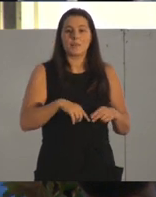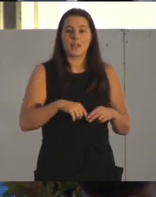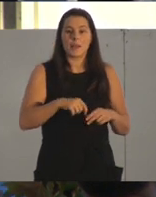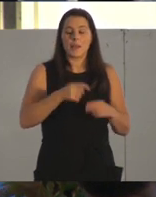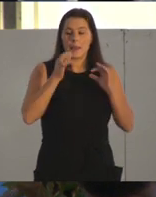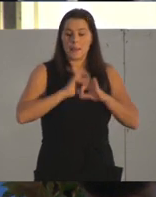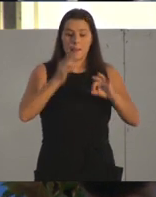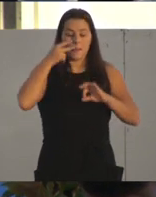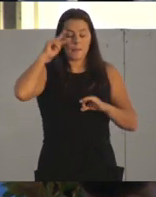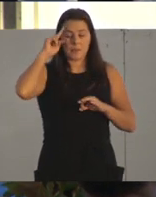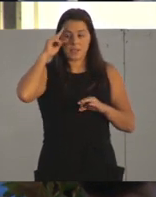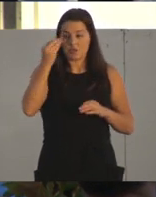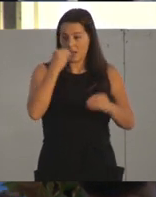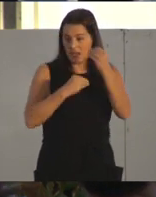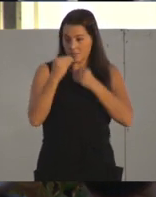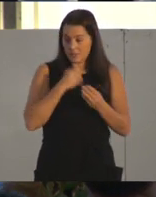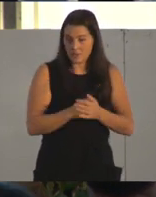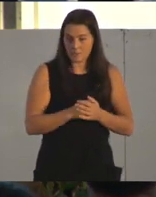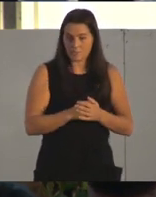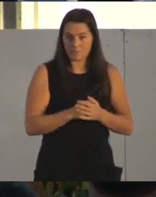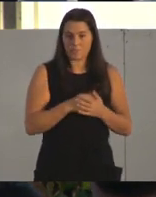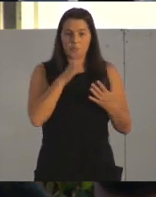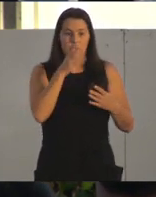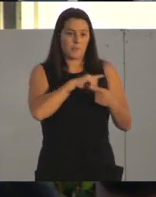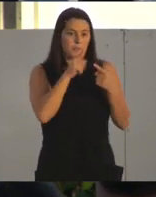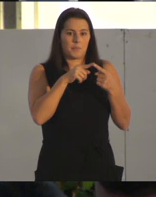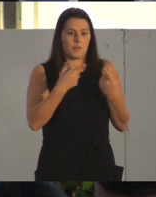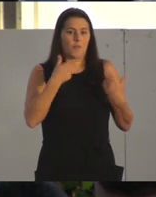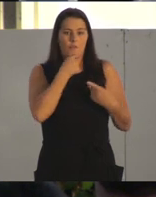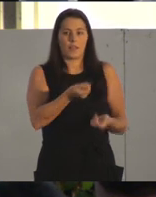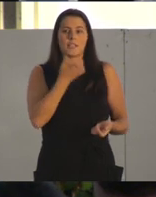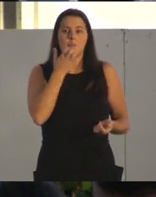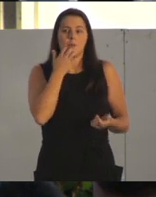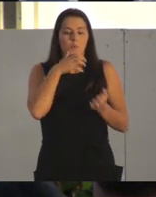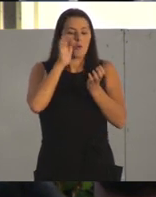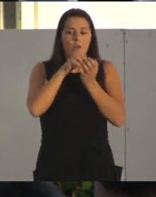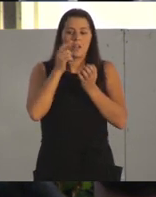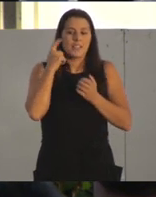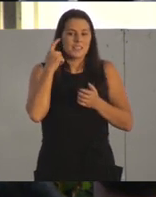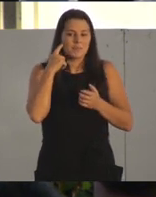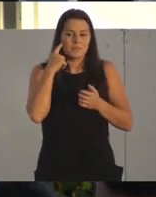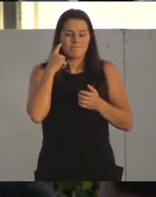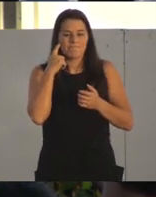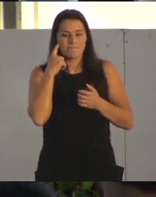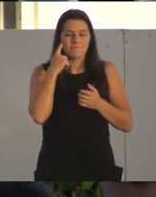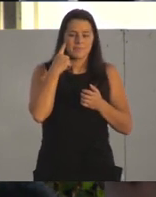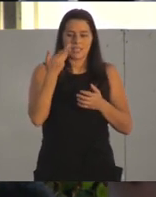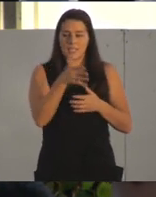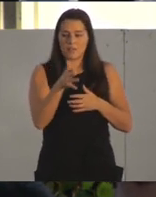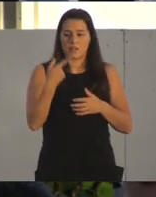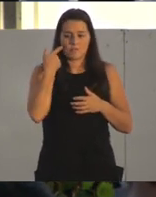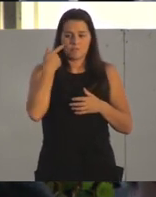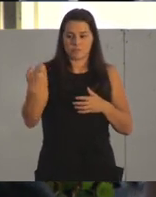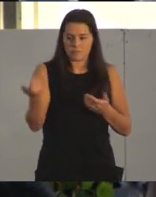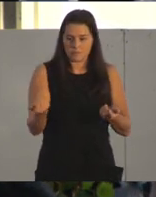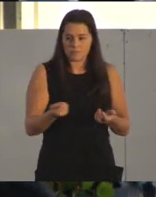qué? Muchas veces lo más sencillo ante una muela que no está en muy buen estado es extirparla. Pues tenemos